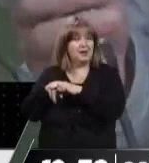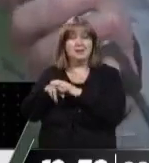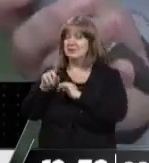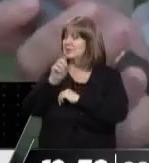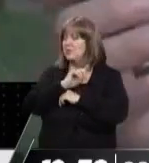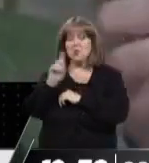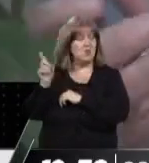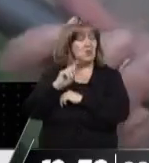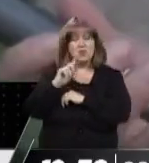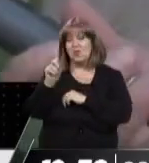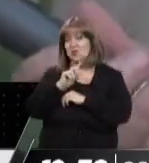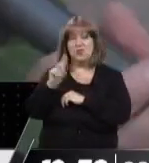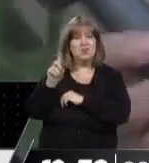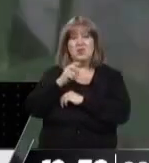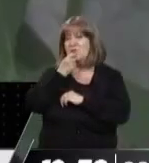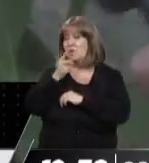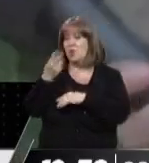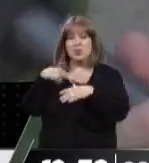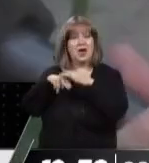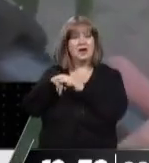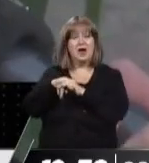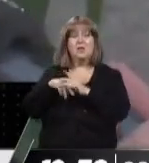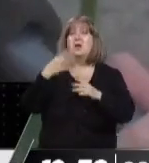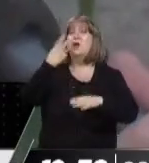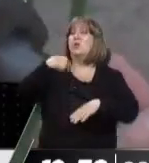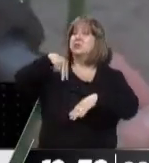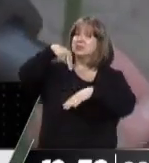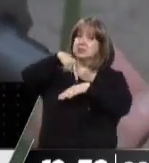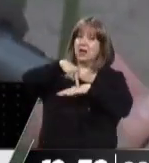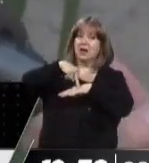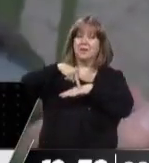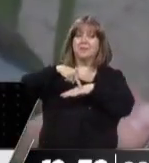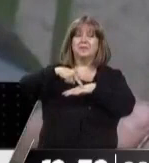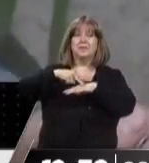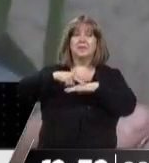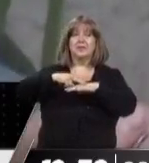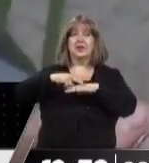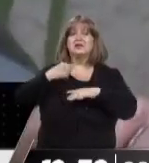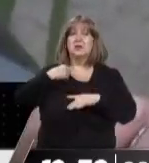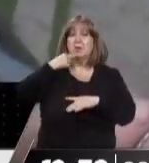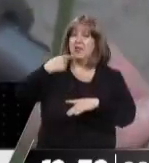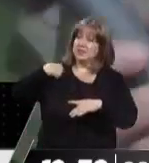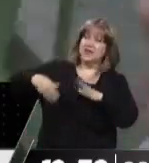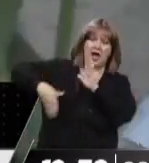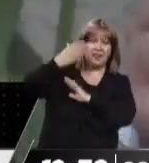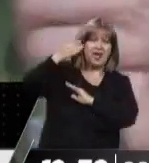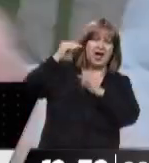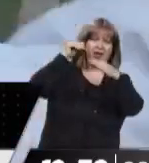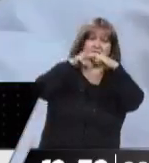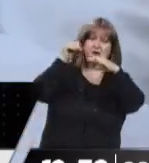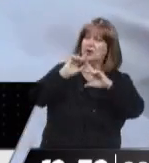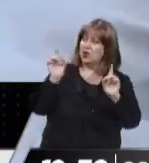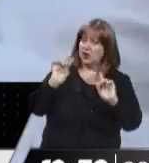No te gusta la cama. No. ¿Te gusta estar levantada? Ella me dice, anda adentro. No. ¿Es